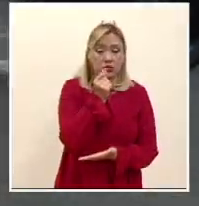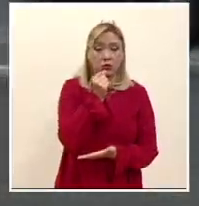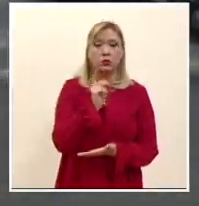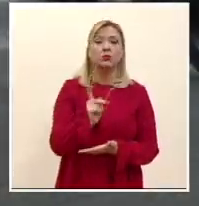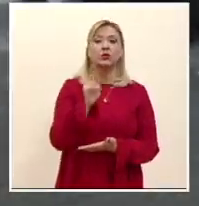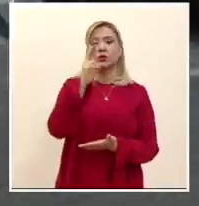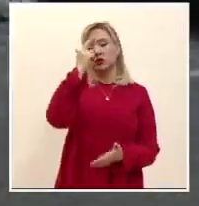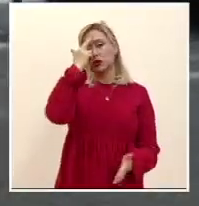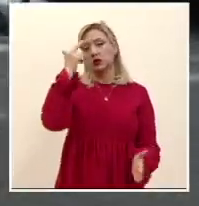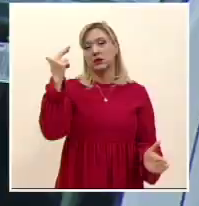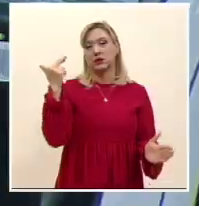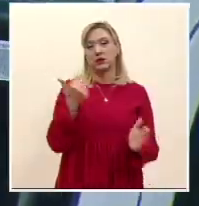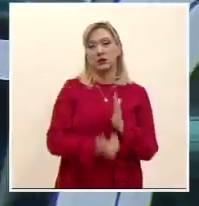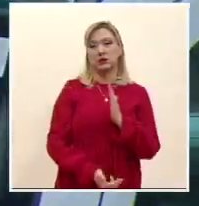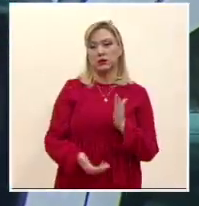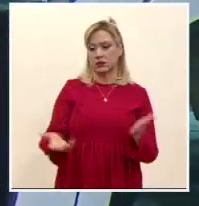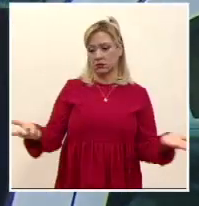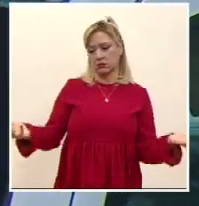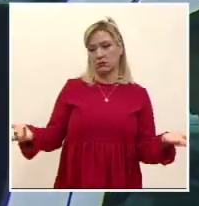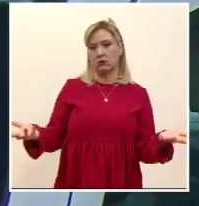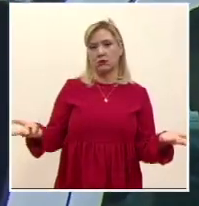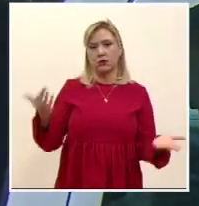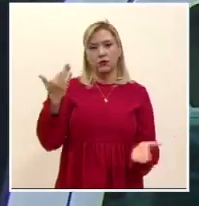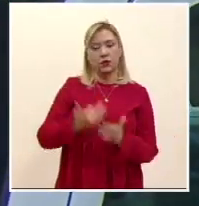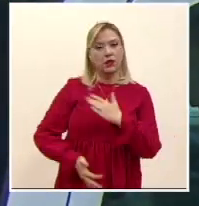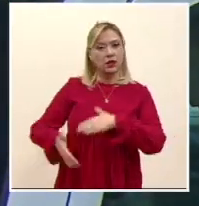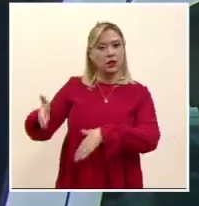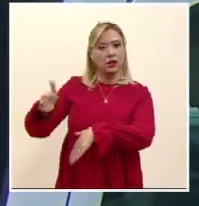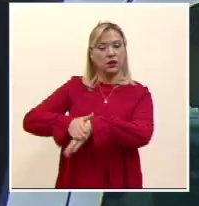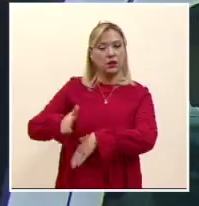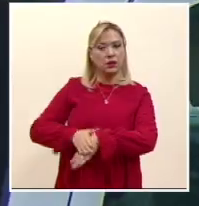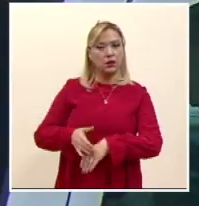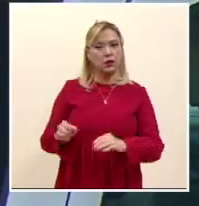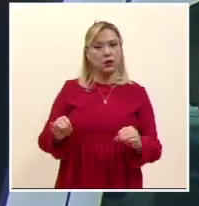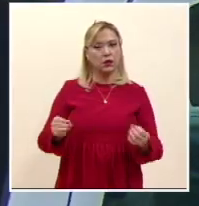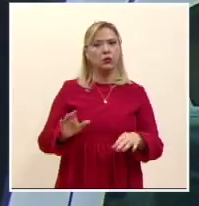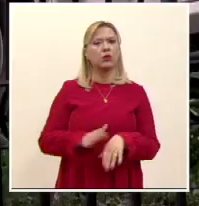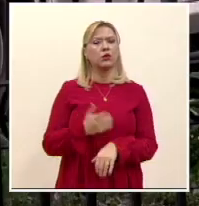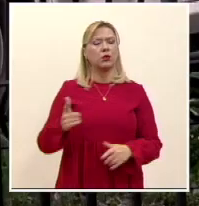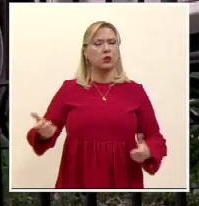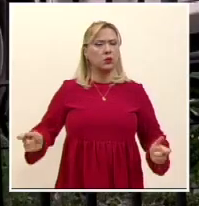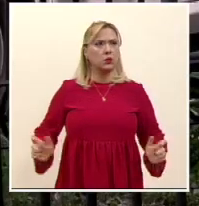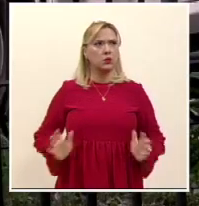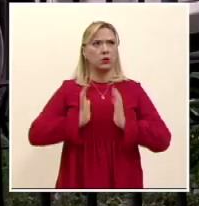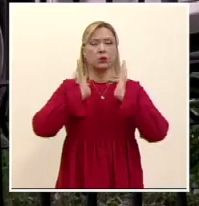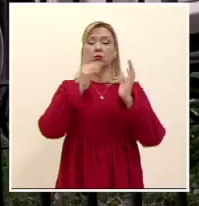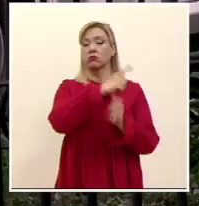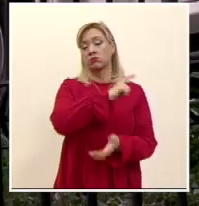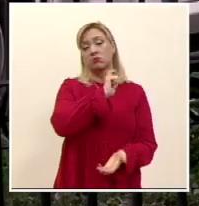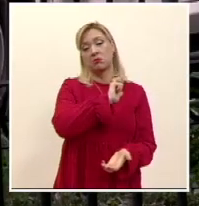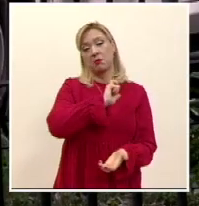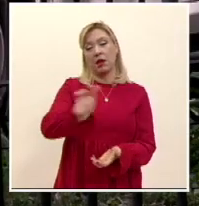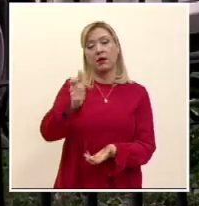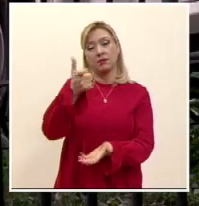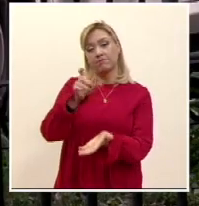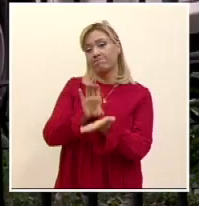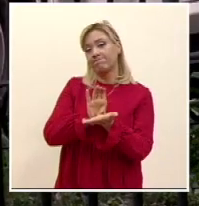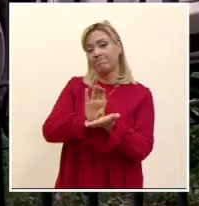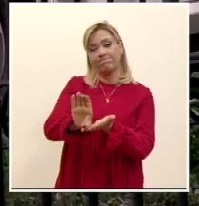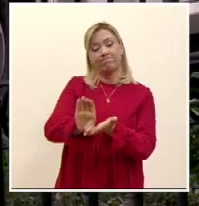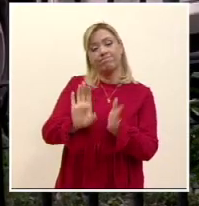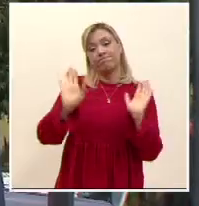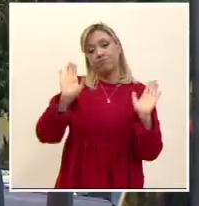violación al derecho de audiencia, en la que se determinó que corresponde a la autoridad responsable pagar indemnización a miembros de